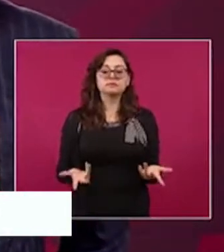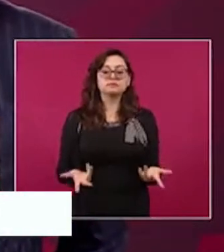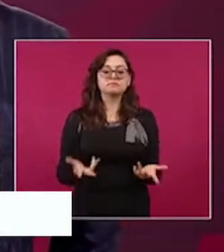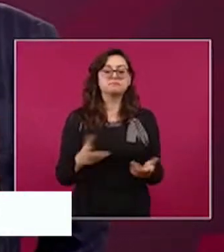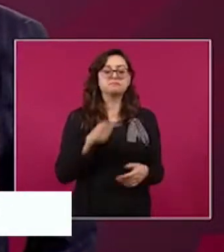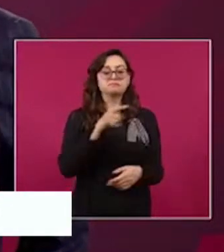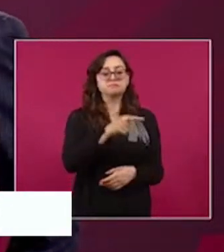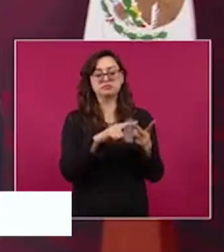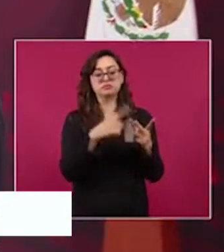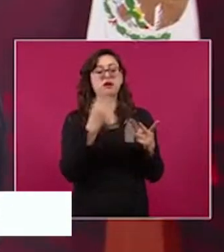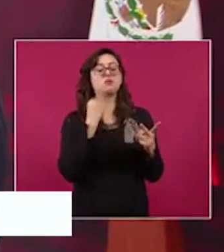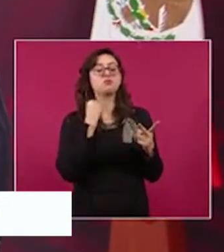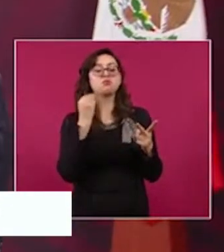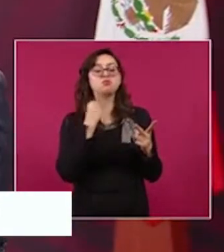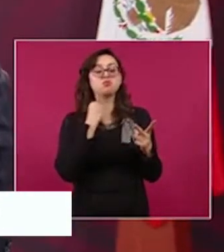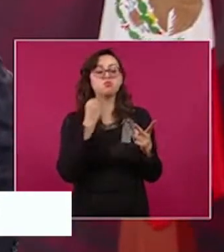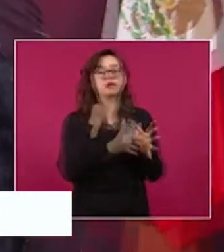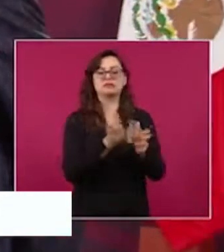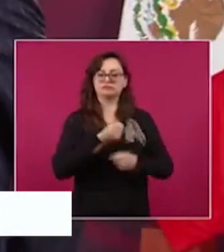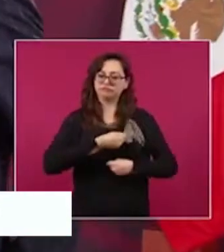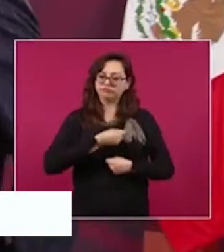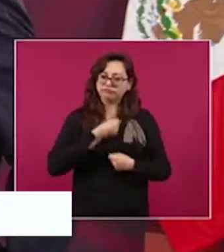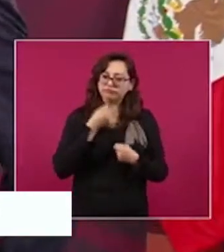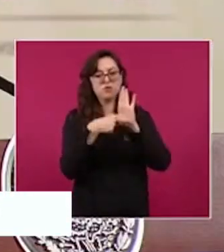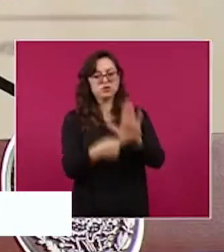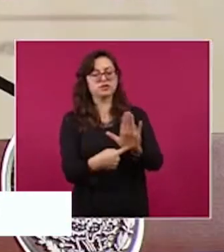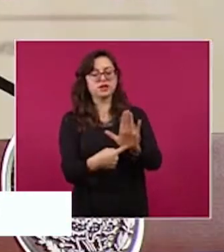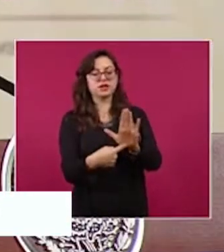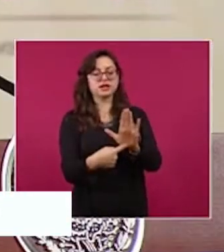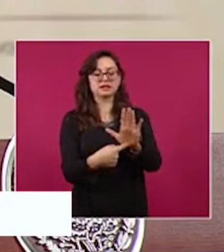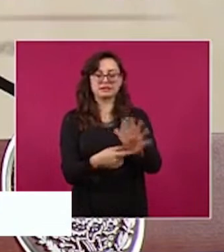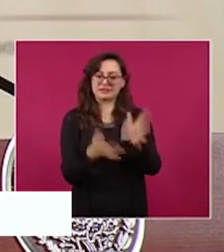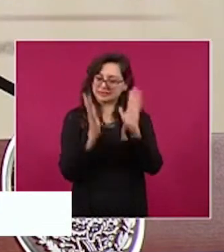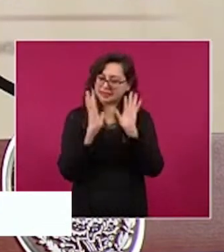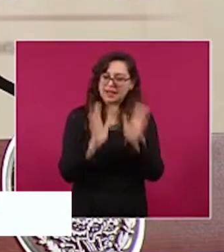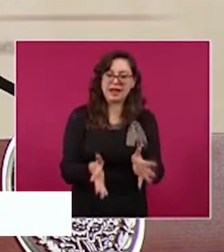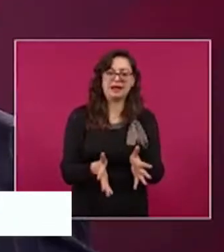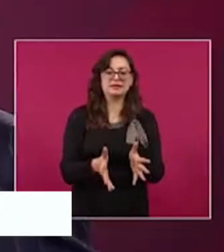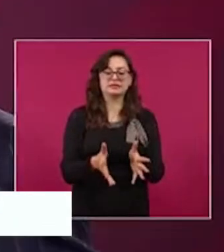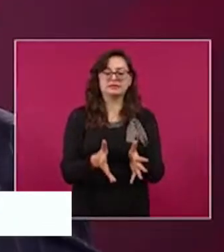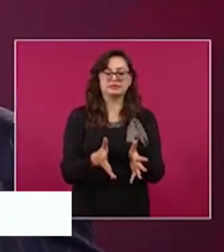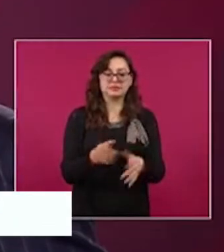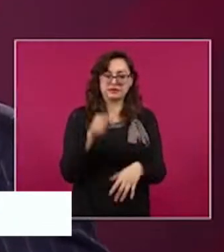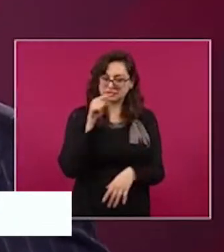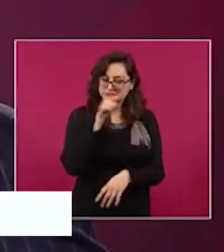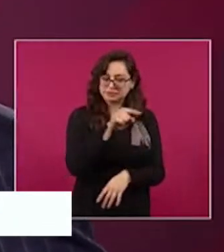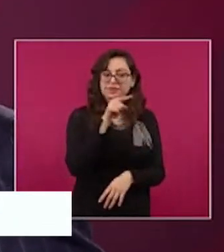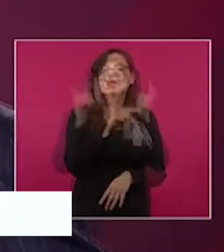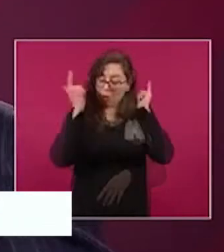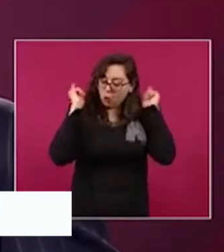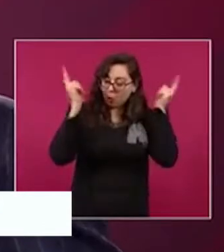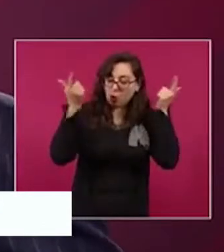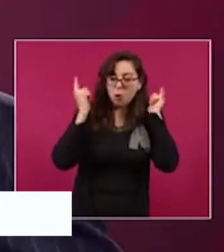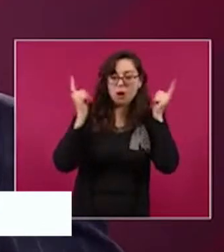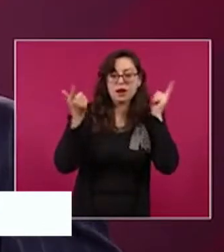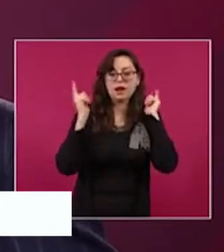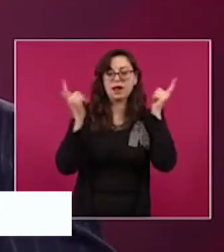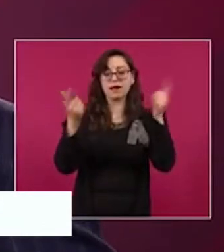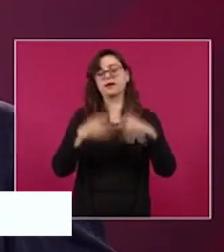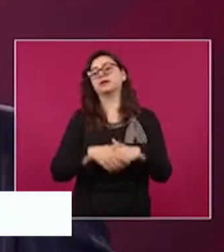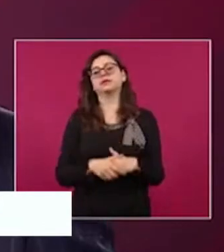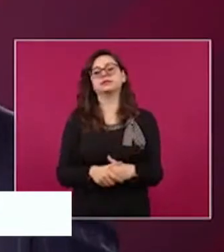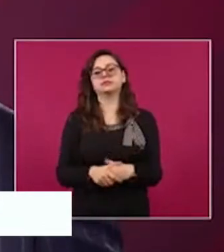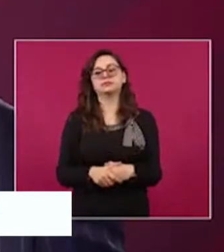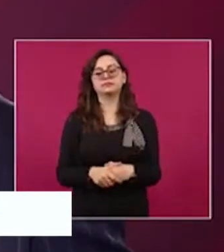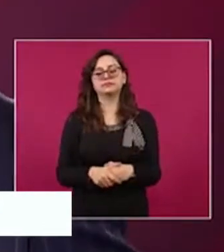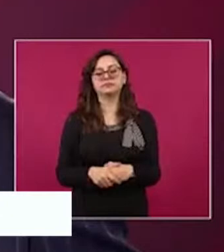abogado ayuden para que García Luna hable, no